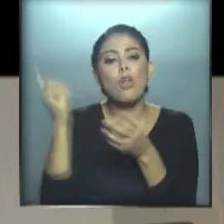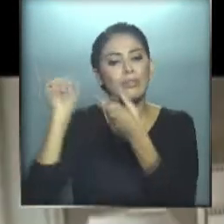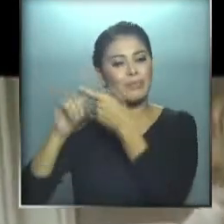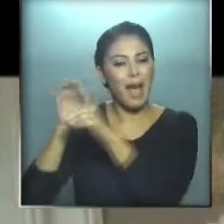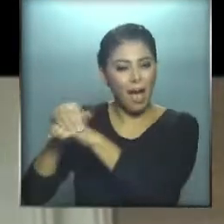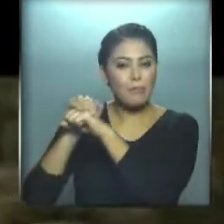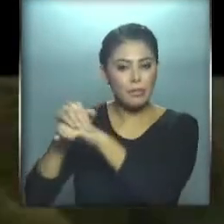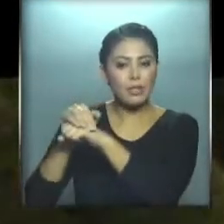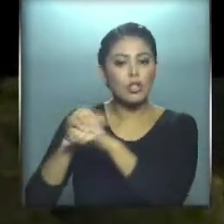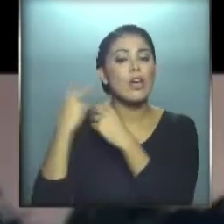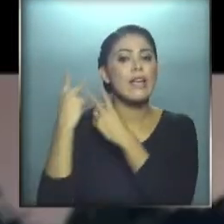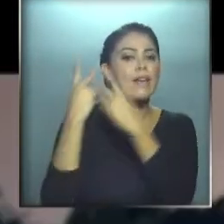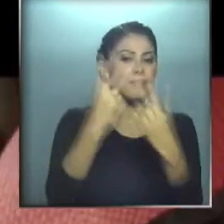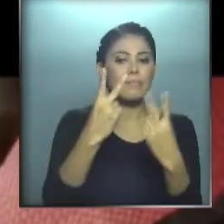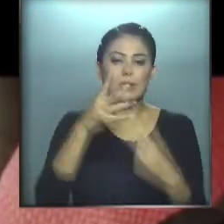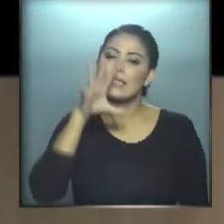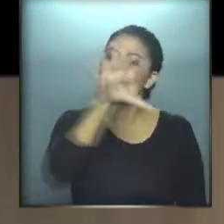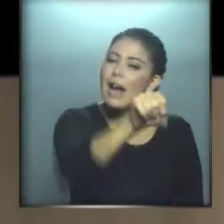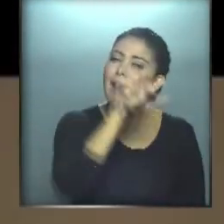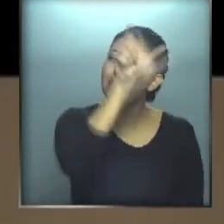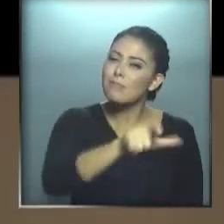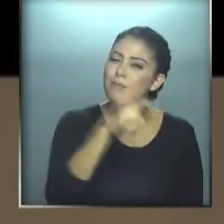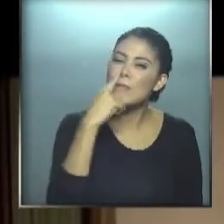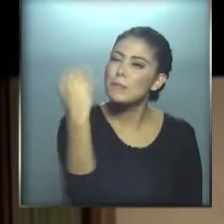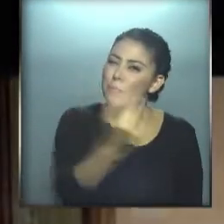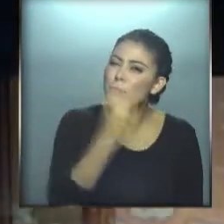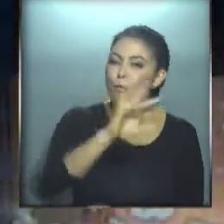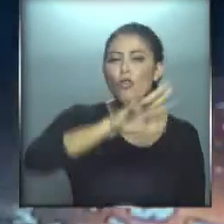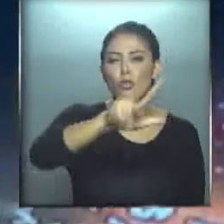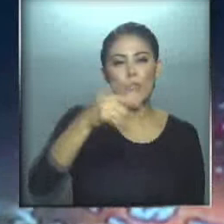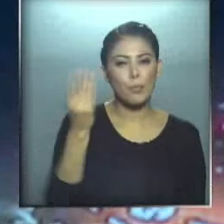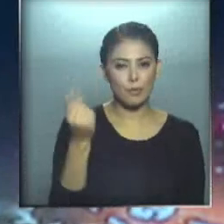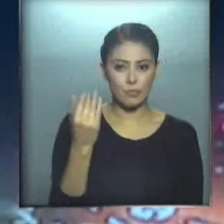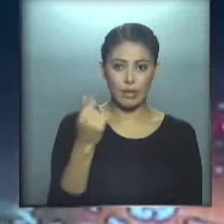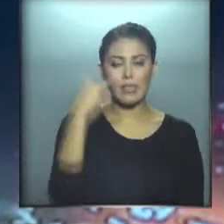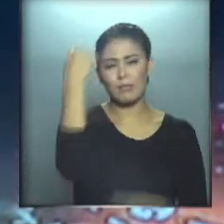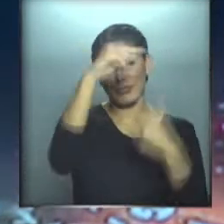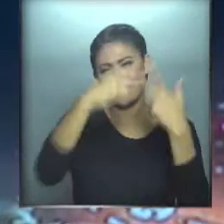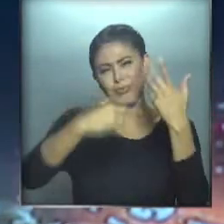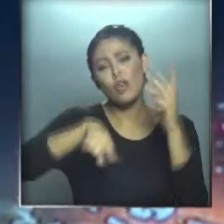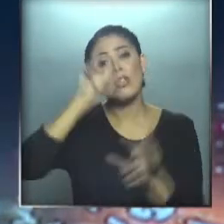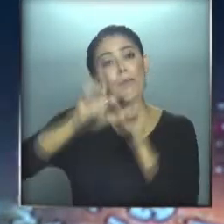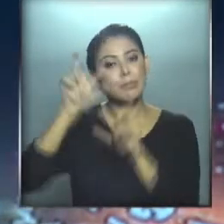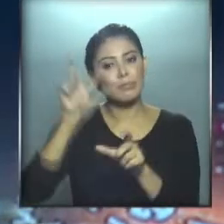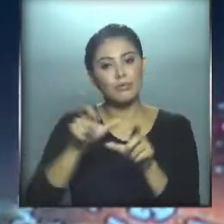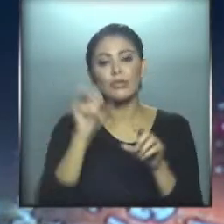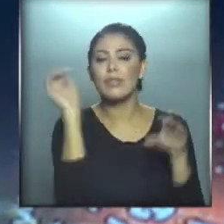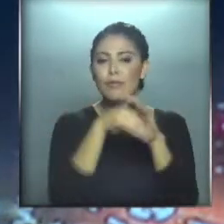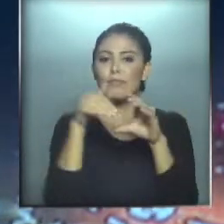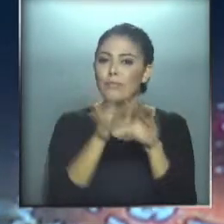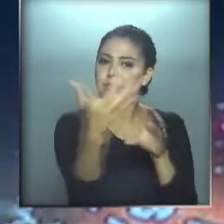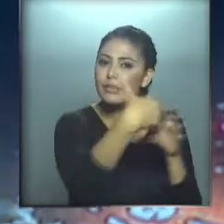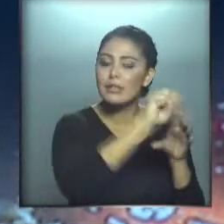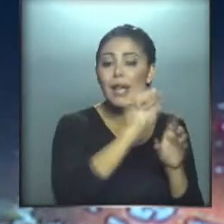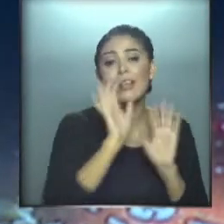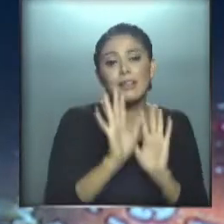amigos, ir a agarrar a ese atorrante que se quedó con el dinero de ellos y un montón de otra gente, fondos de pensiones, y de